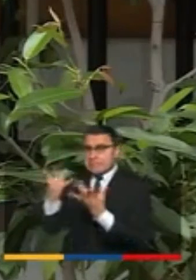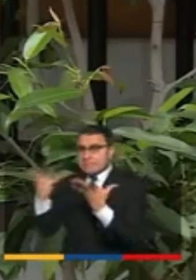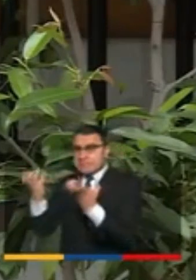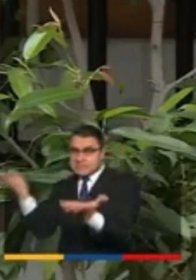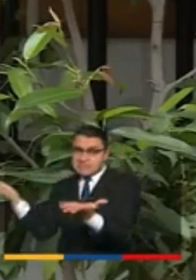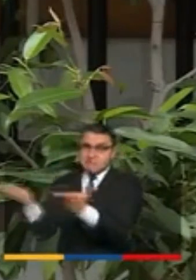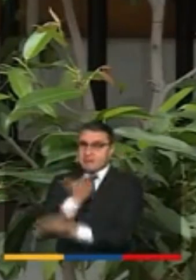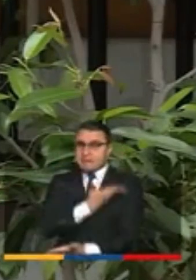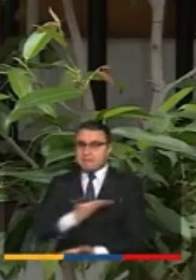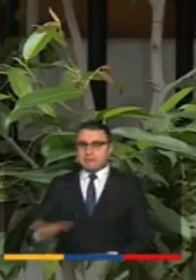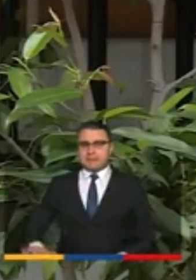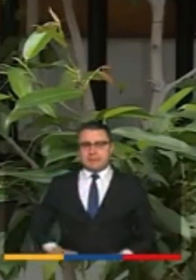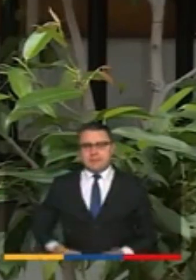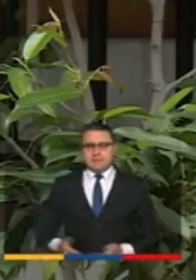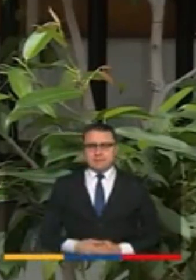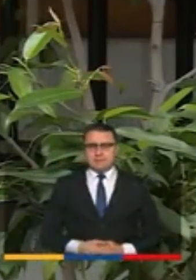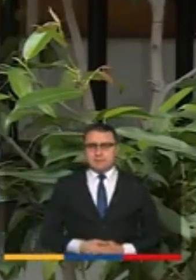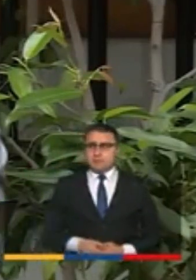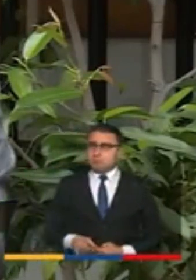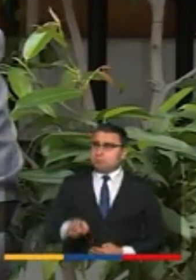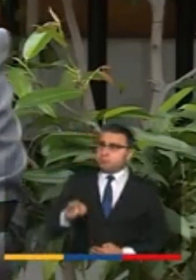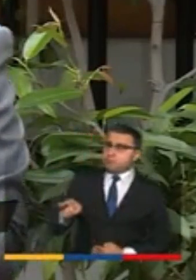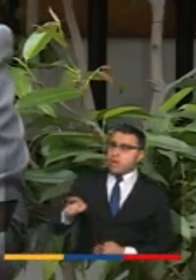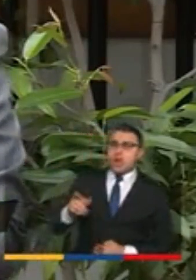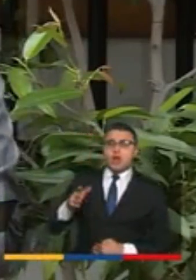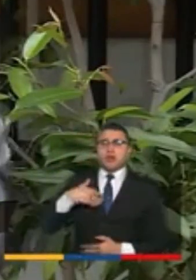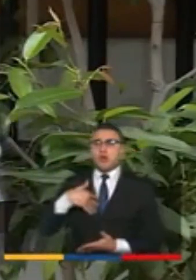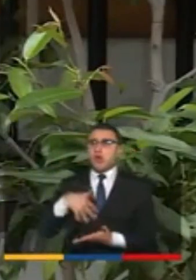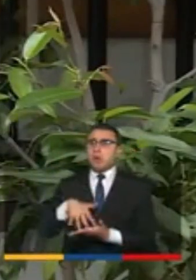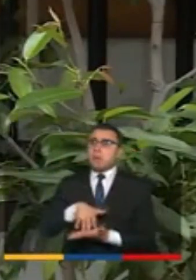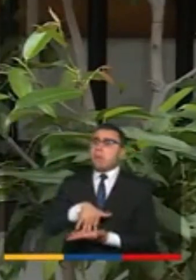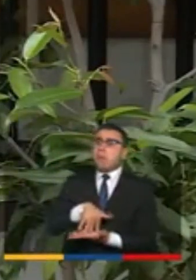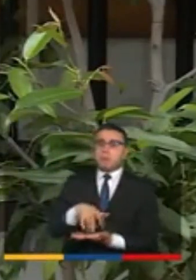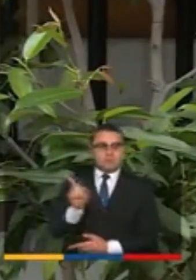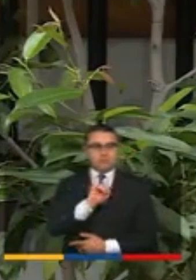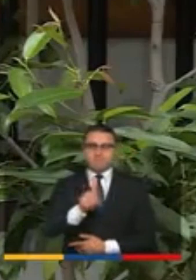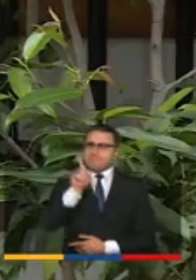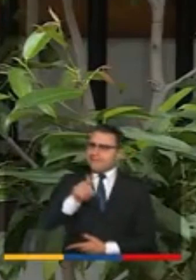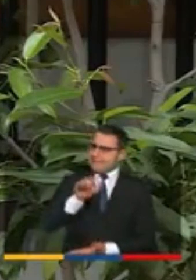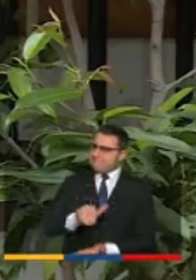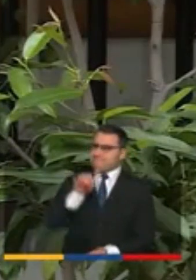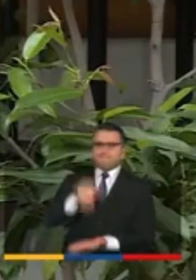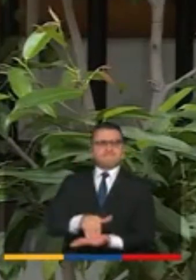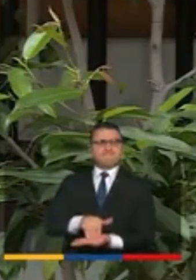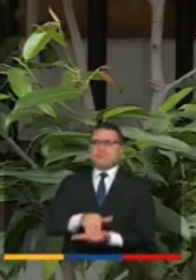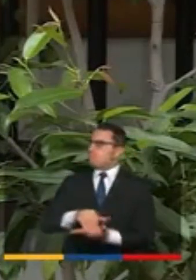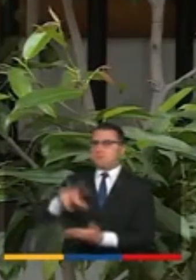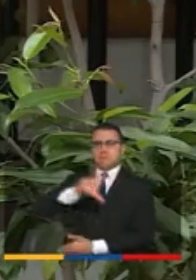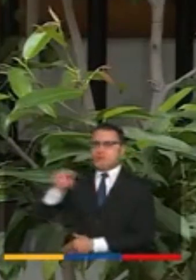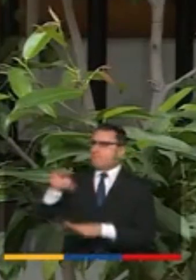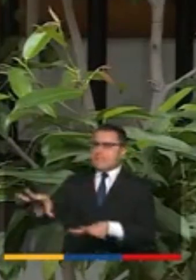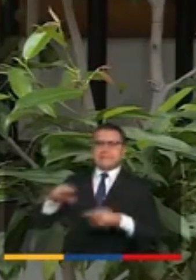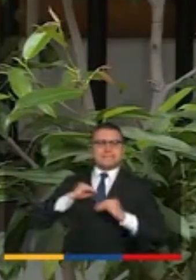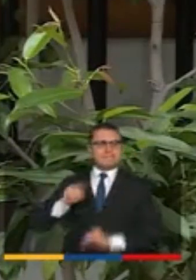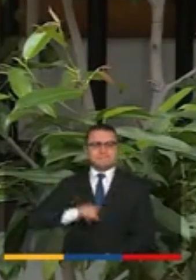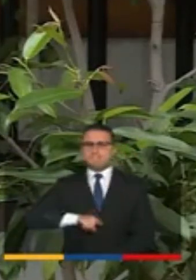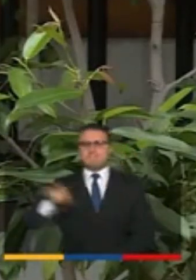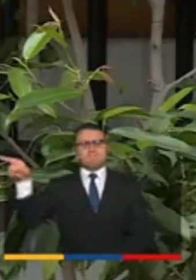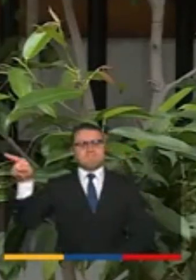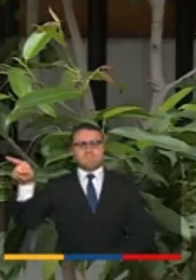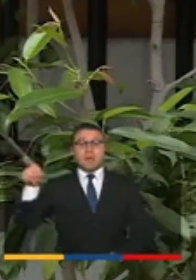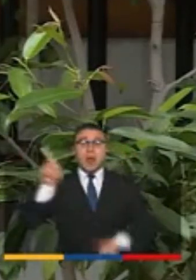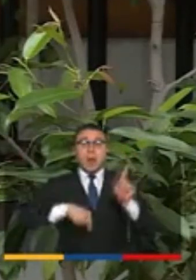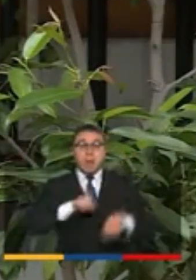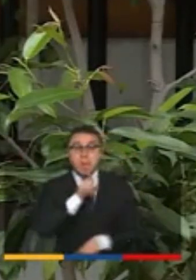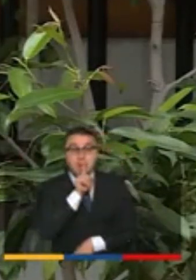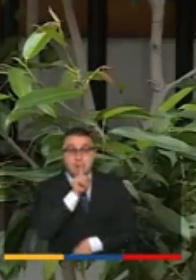Sobre lo ocurrido no puede haber matices. Estas acciones son inaceptables, los silencios cómplices